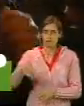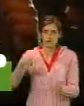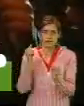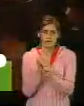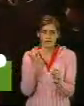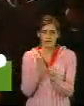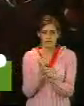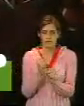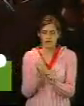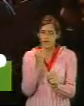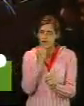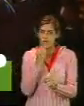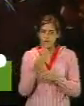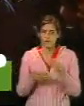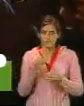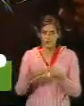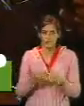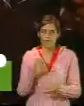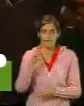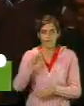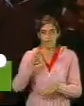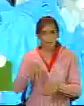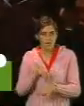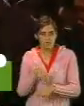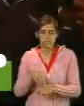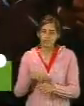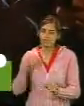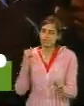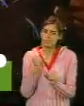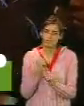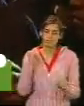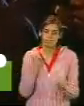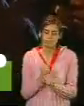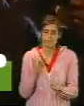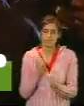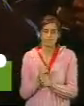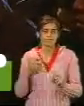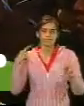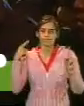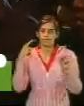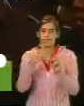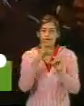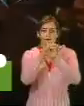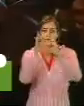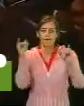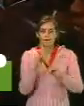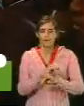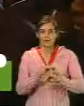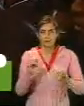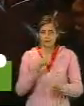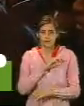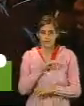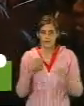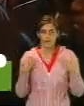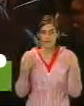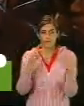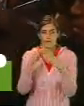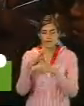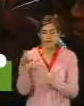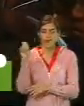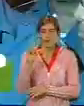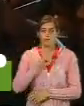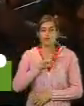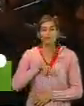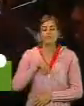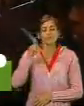para trabajar si es necesario las 24 horas, a fin, como ya dije, de darle feliz término a la misión Vivienda Venezuela.